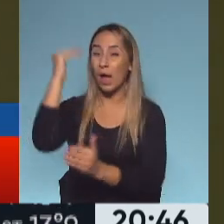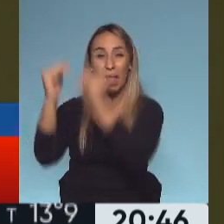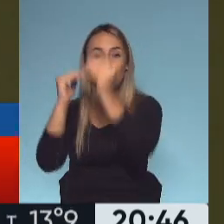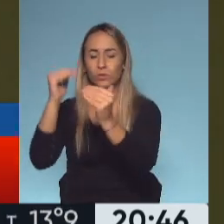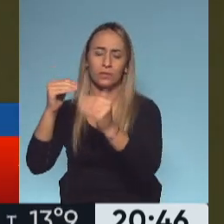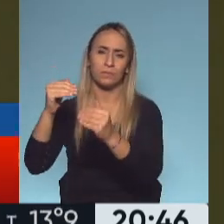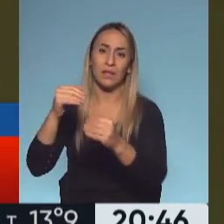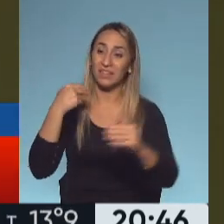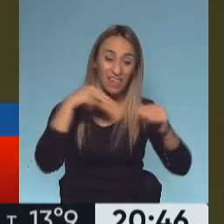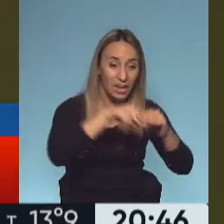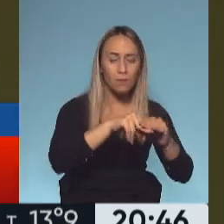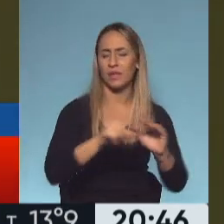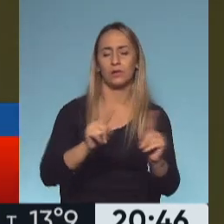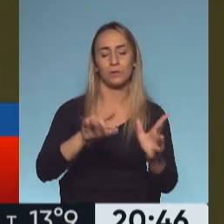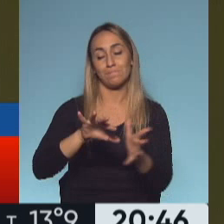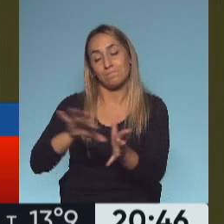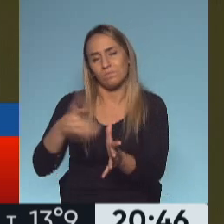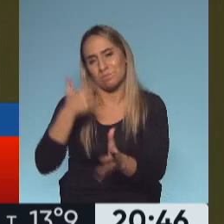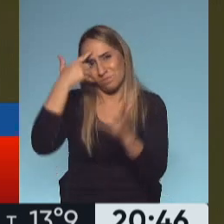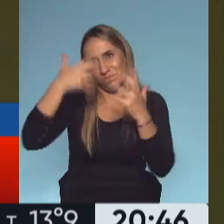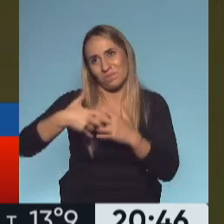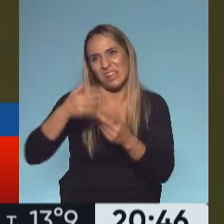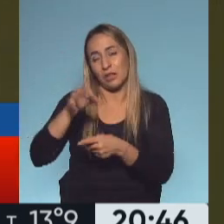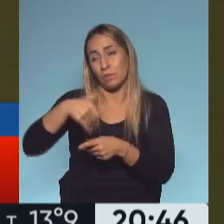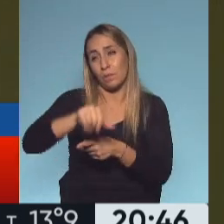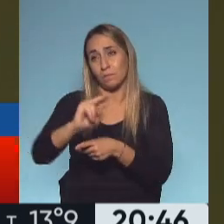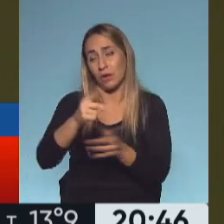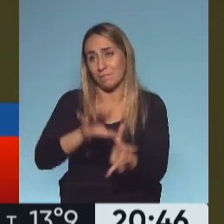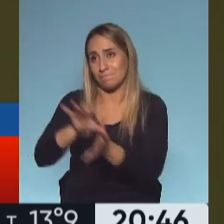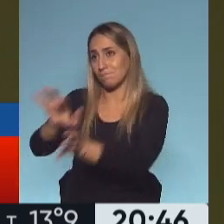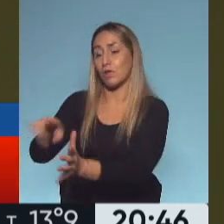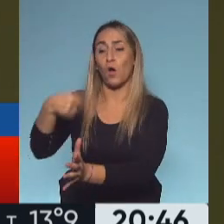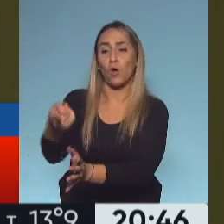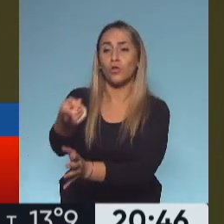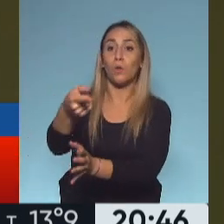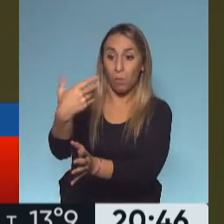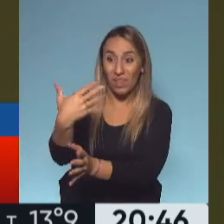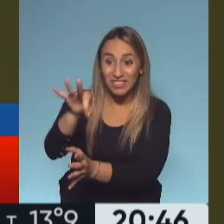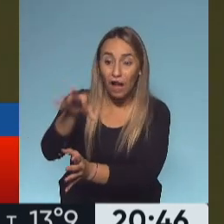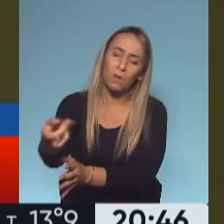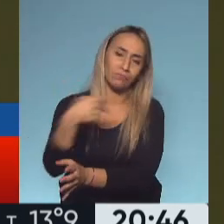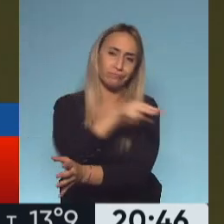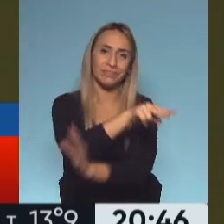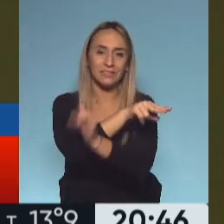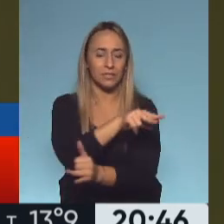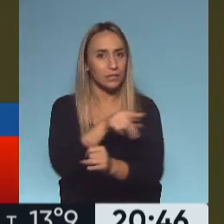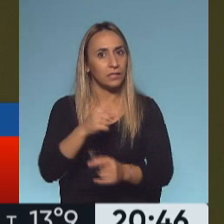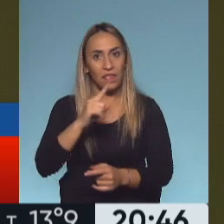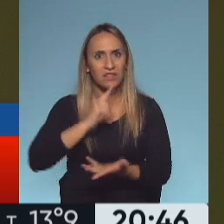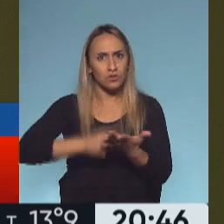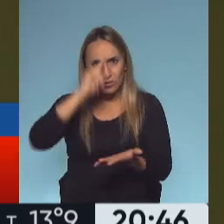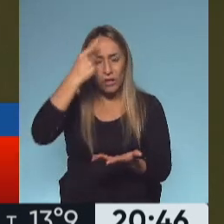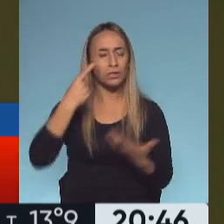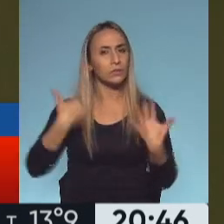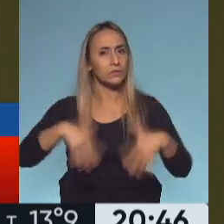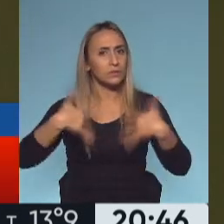no ingresaban a terapia intensiva. Esto es lo que nosotros no queremos hacer, por eso estamos tratando de gestionar estas guías colectivas para que las decisiones sean